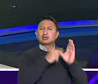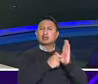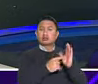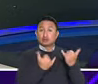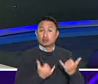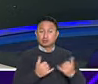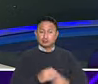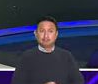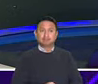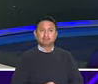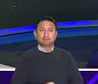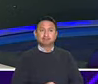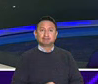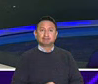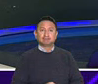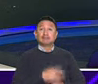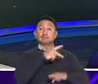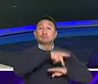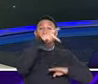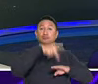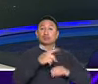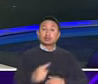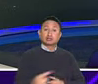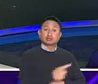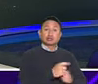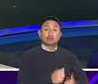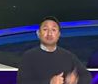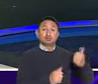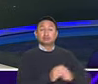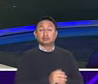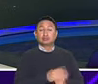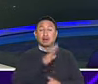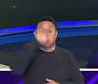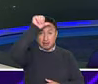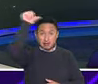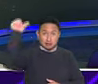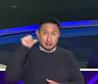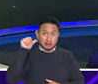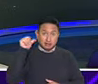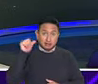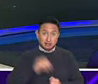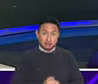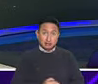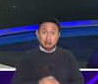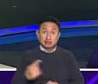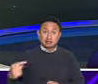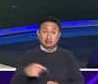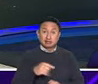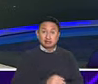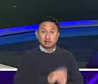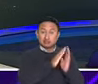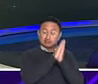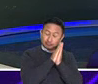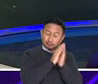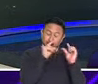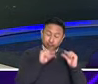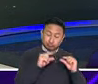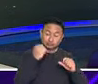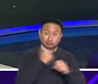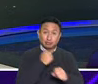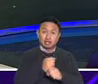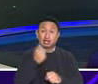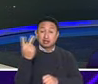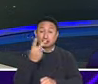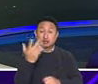esta hora. La delegación de Pichincha, en cambio, está a esta hora en cobertura con Adriana Rojas. Ellas también han dormido poco, han trabajado mucho.